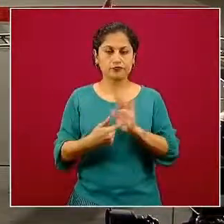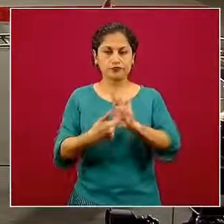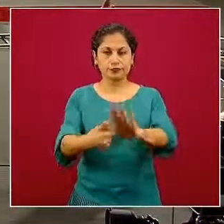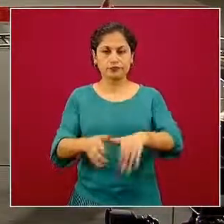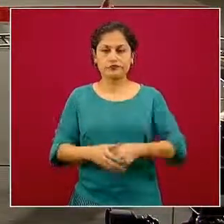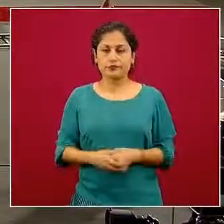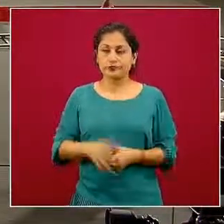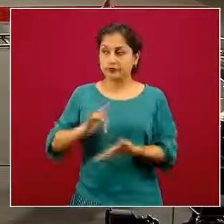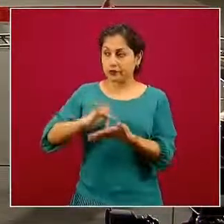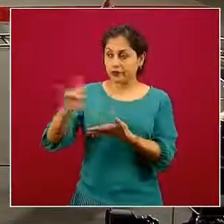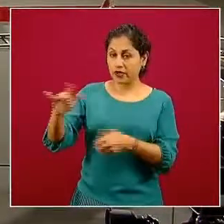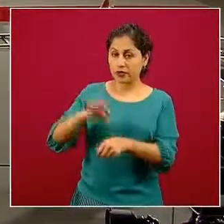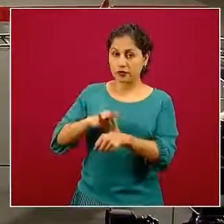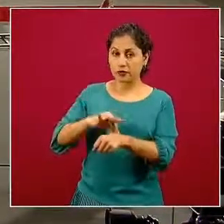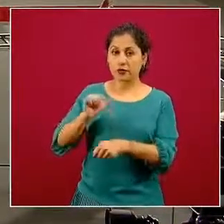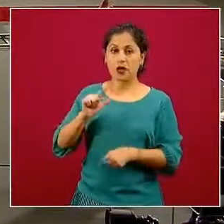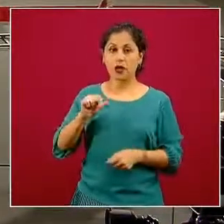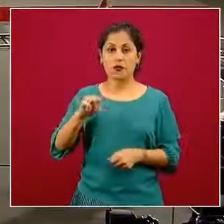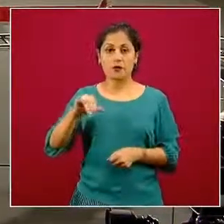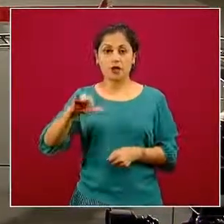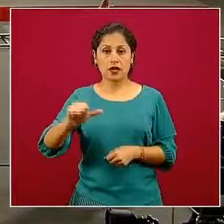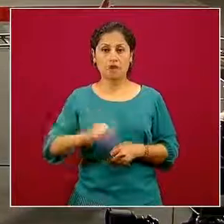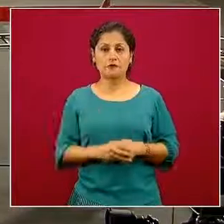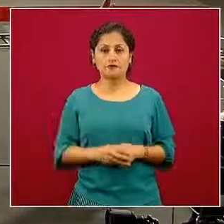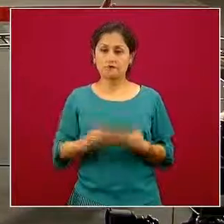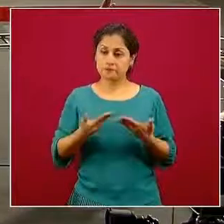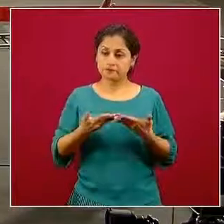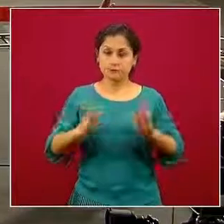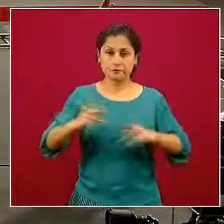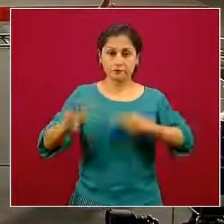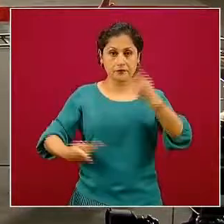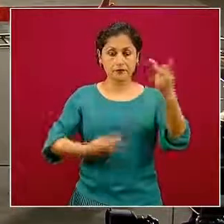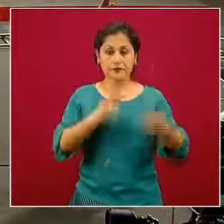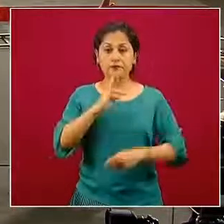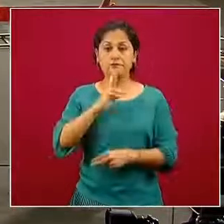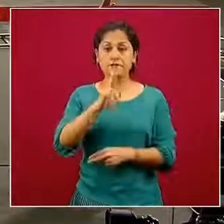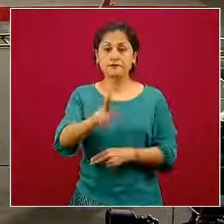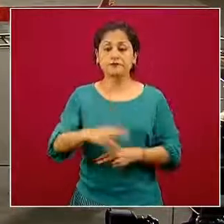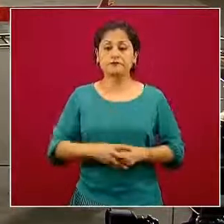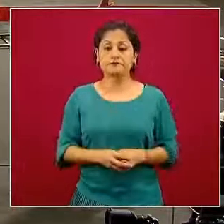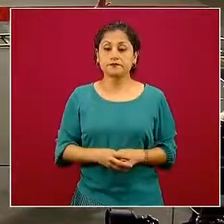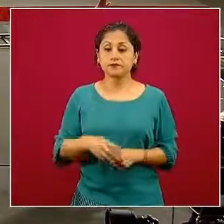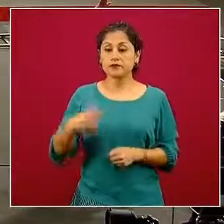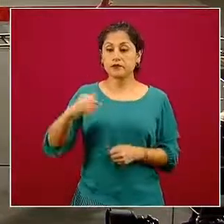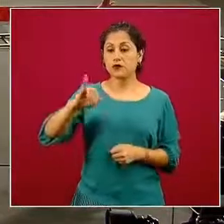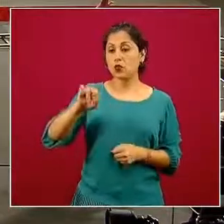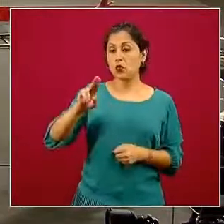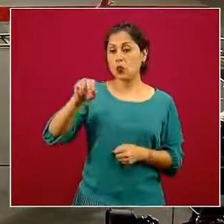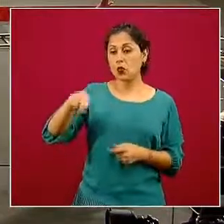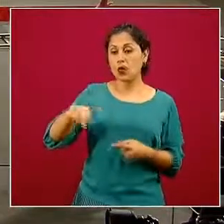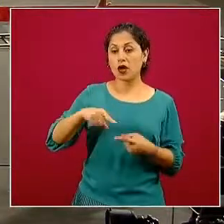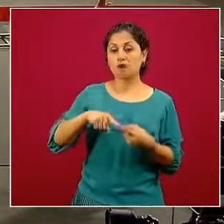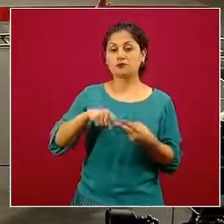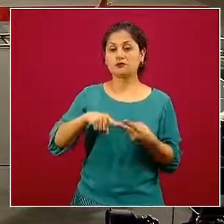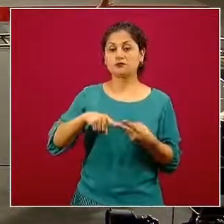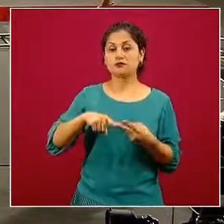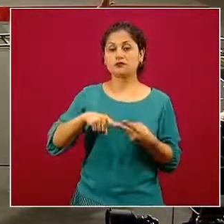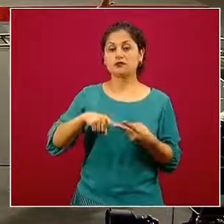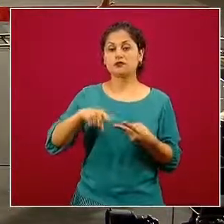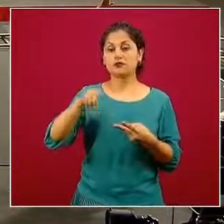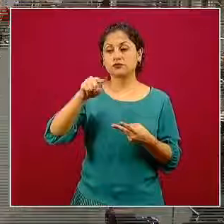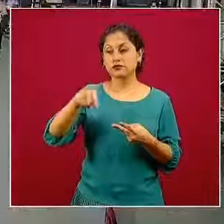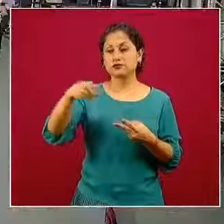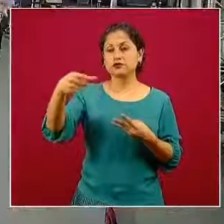Gracias, doctora Lomía. Abrimos a preguntas y respuestas. Juan Hernández, Grupo Cantón,